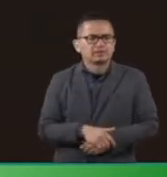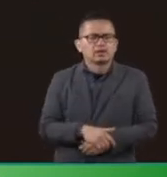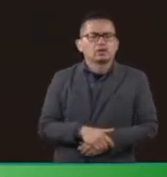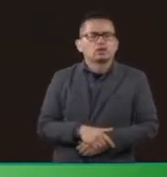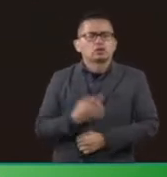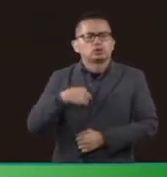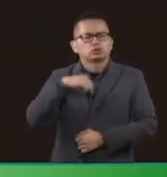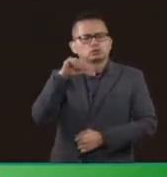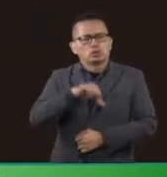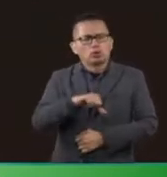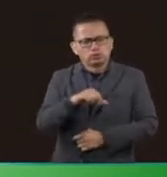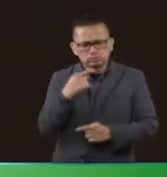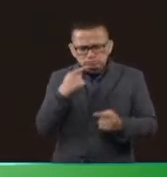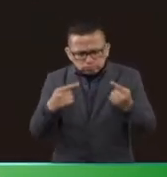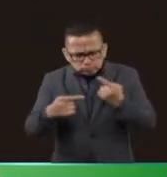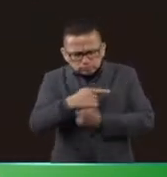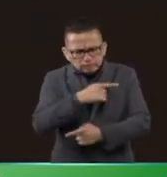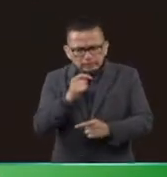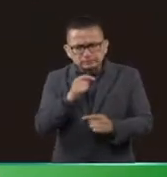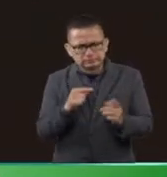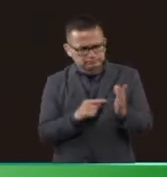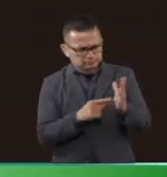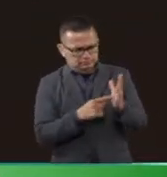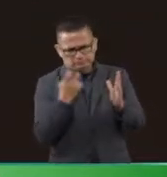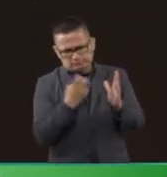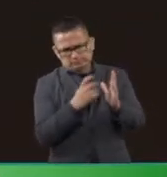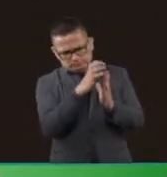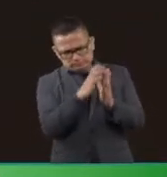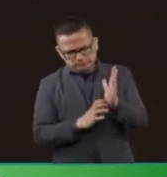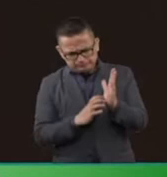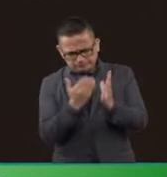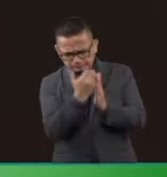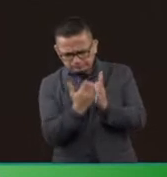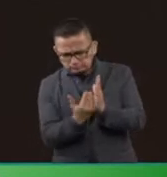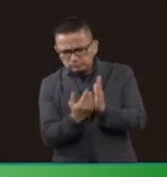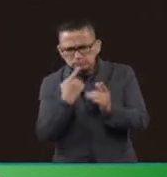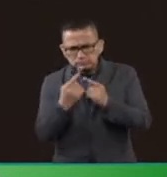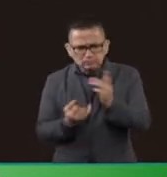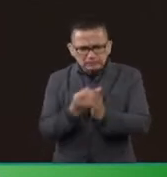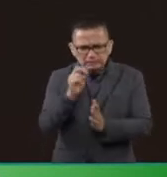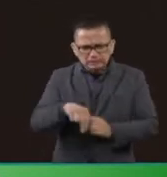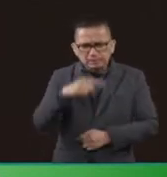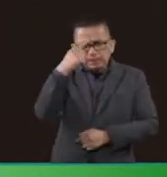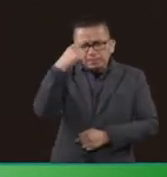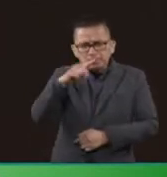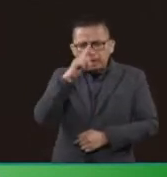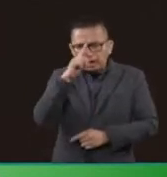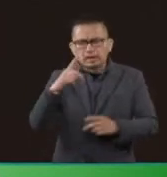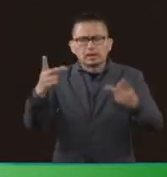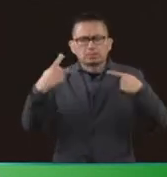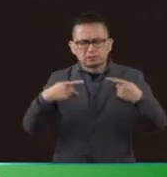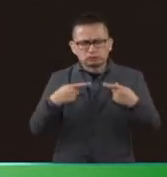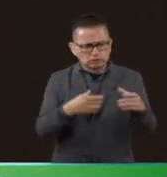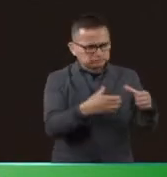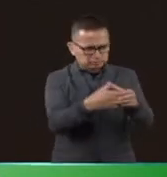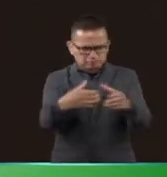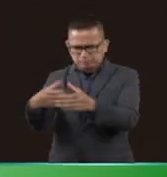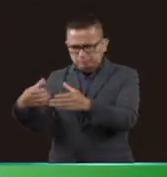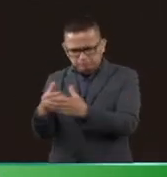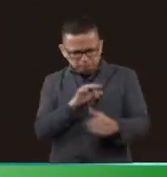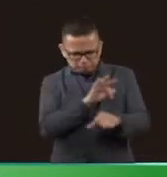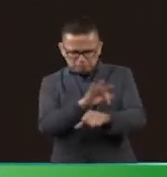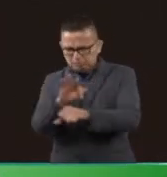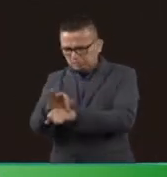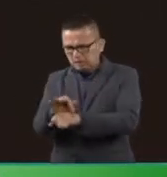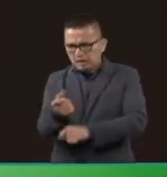ciertos sectores de la población entre ellos a las personas con discapacidad menores de 60